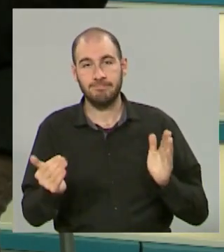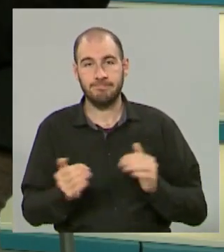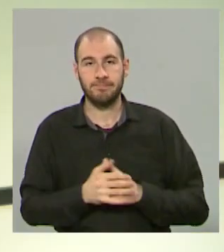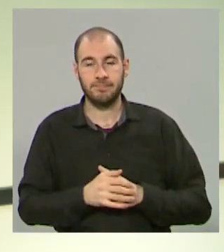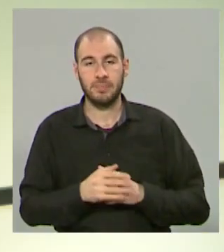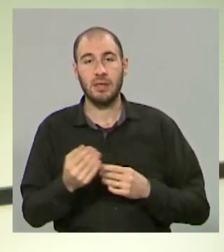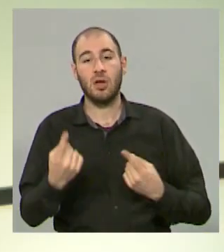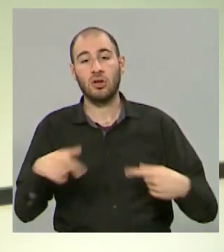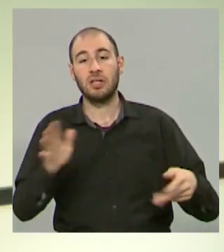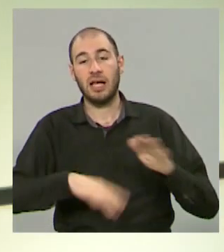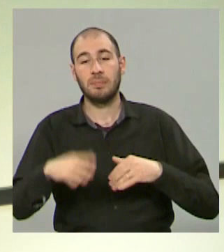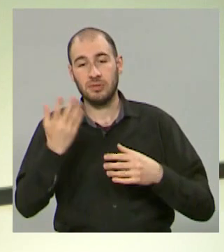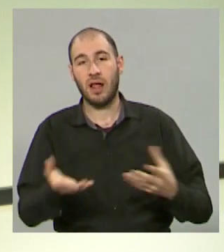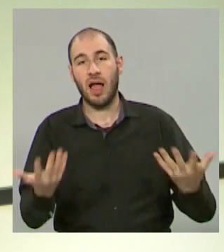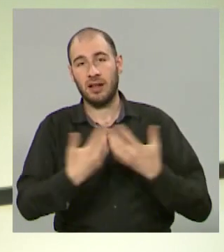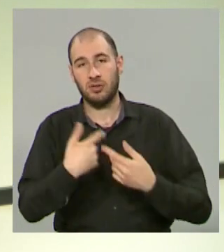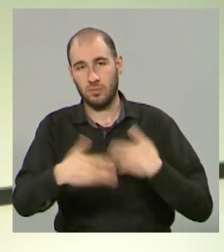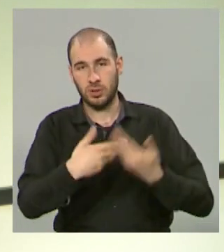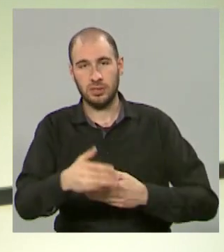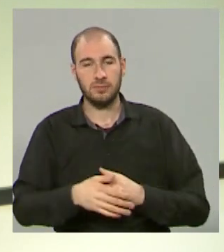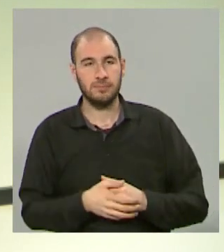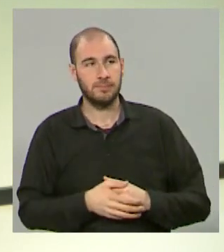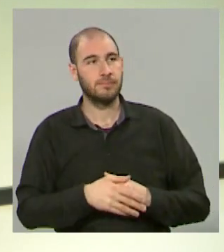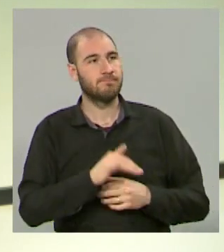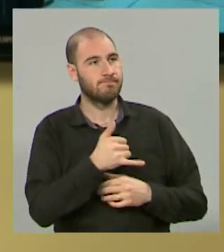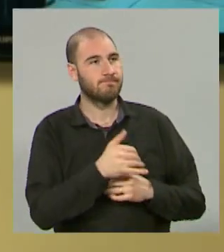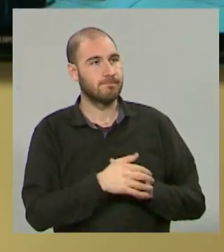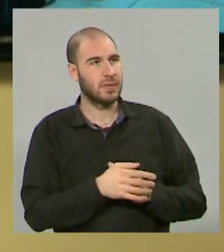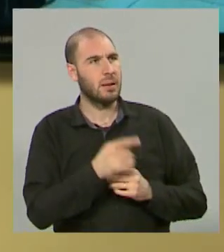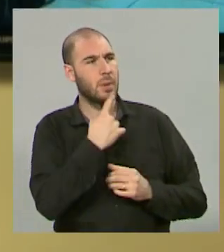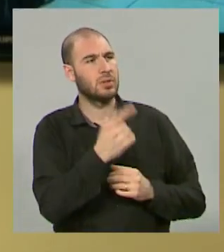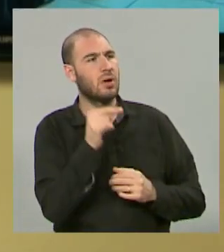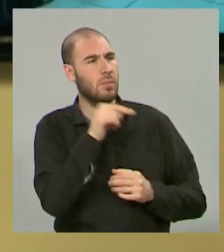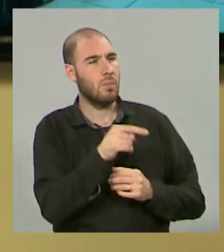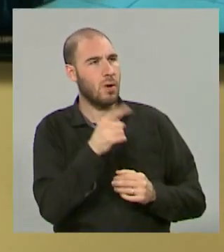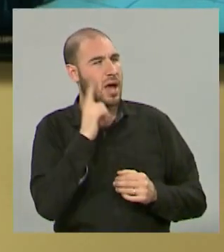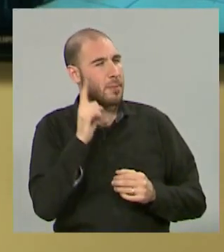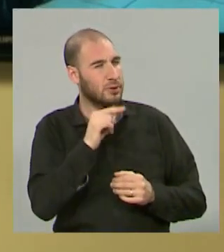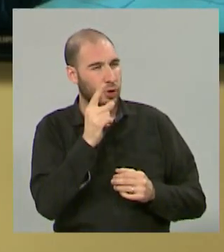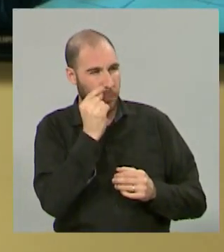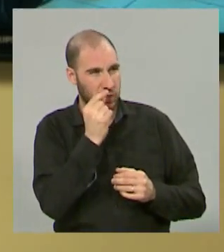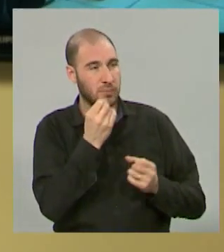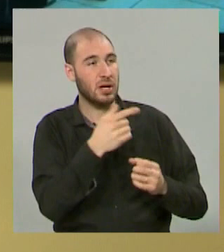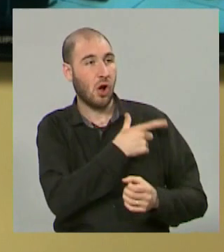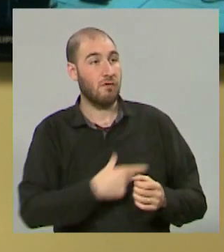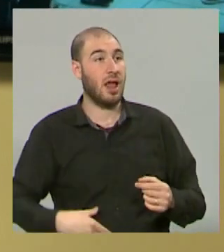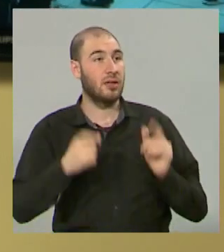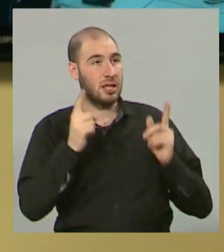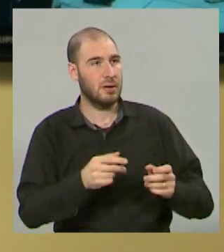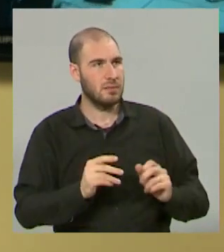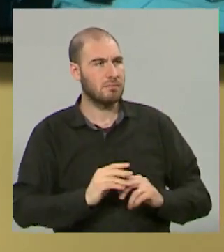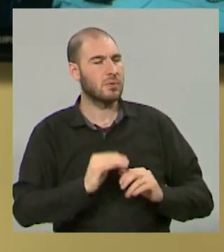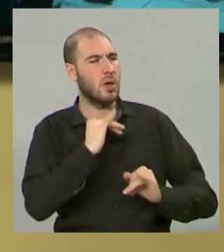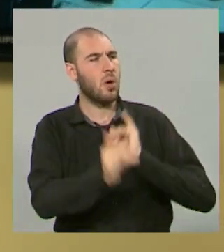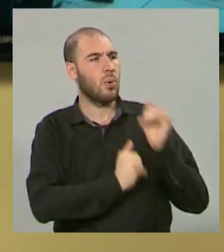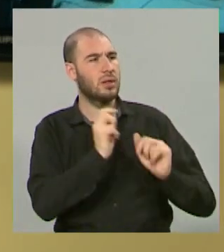que hagan las partes involucradas en el proceso. ¿Para vos hay alguna intencionalidad política? Porque el gobernador también se manifestó con